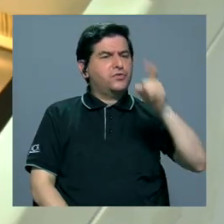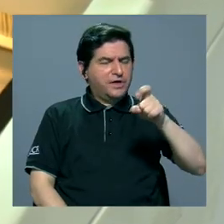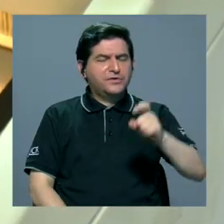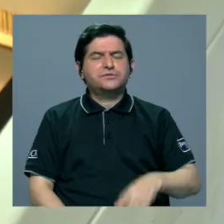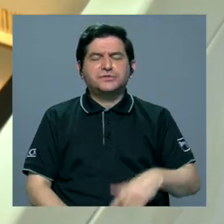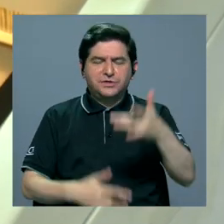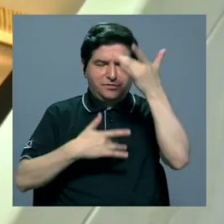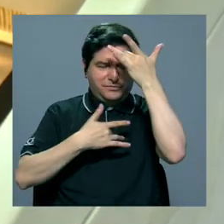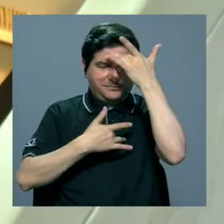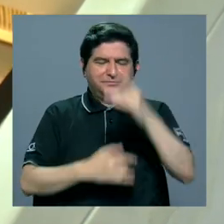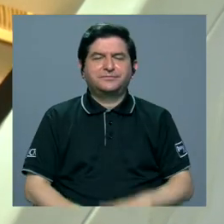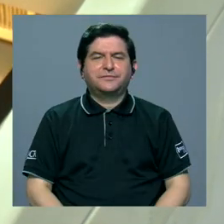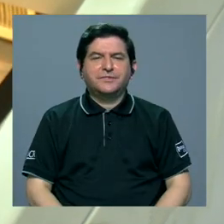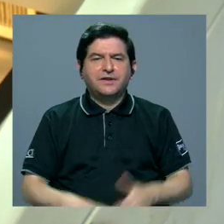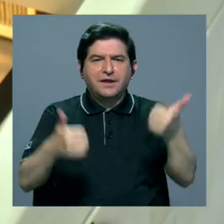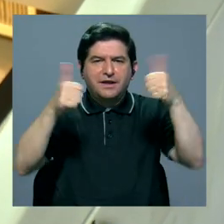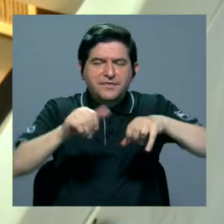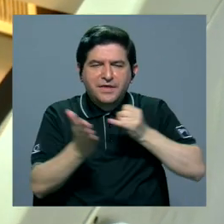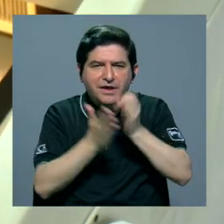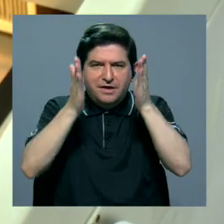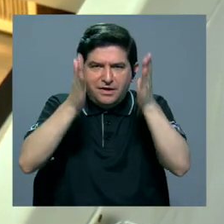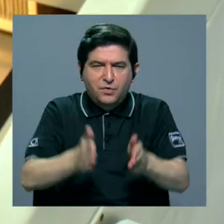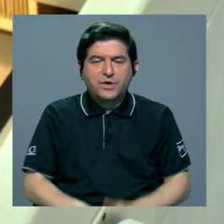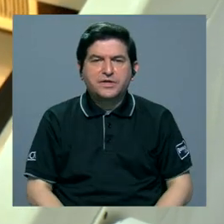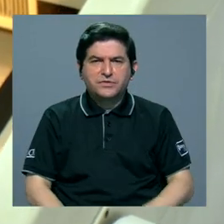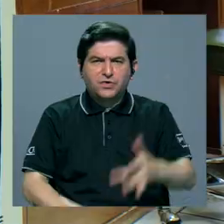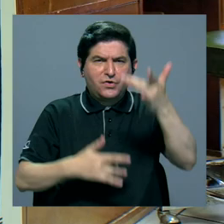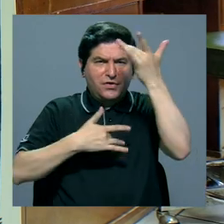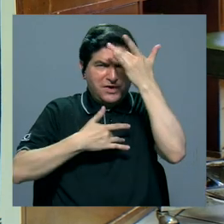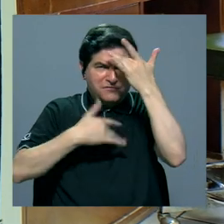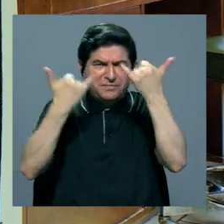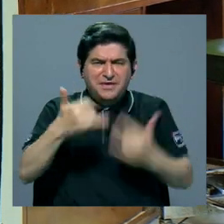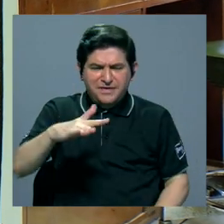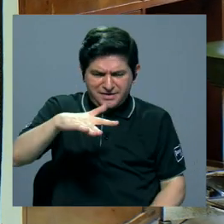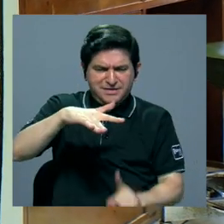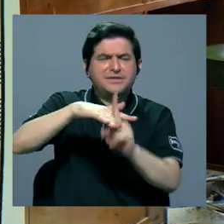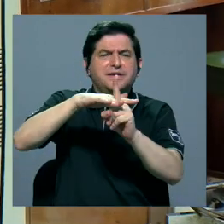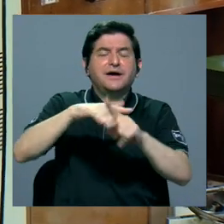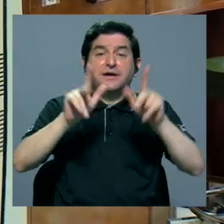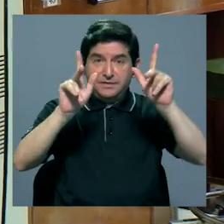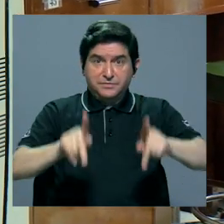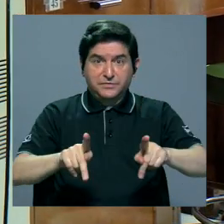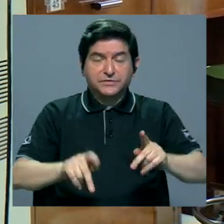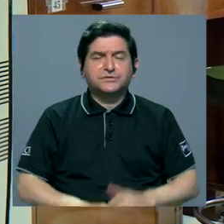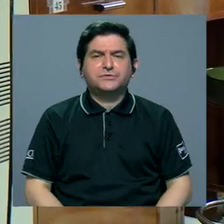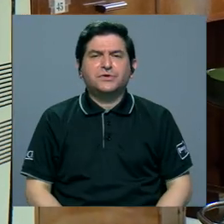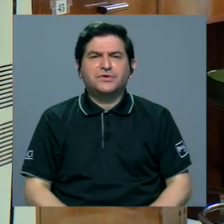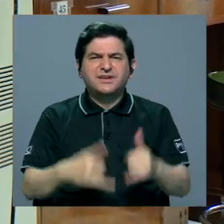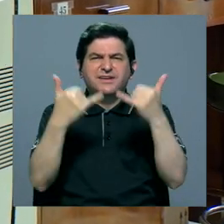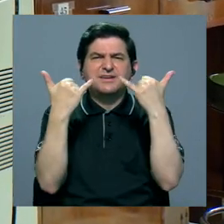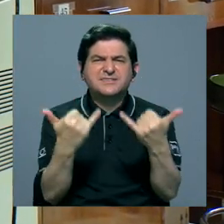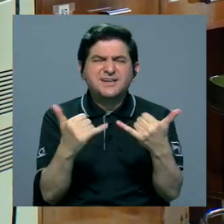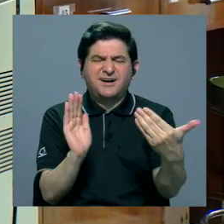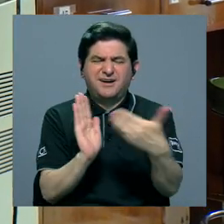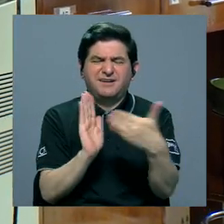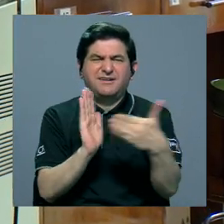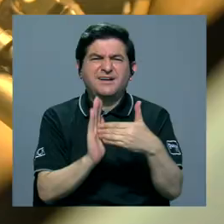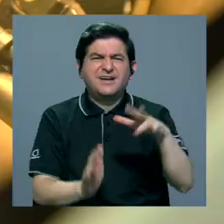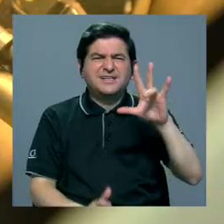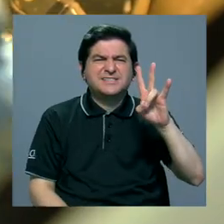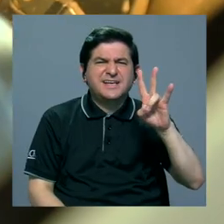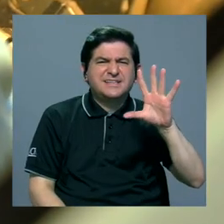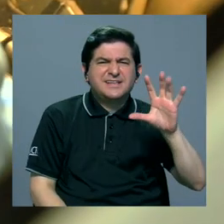la enfermedad. De acuerdo con los investigadores, cuando la enfermedad se manifiesta en la persona, está ya afectado